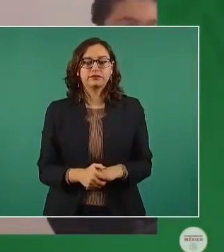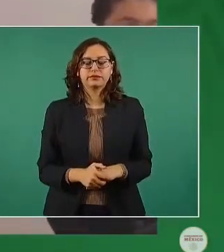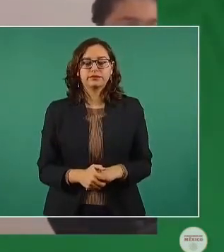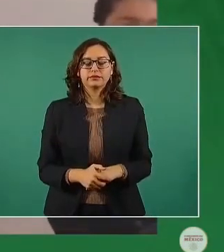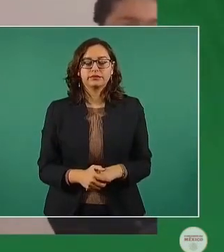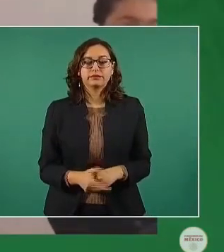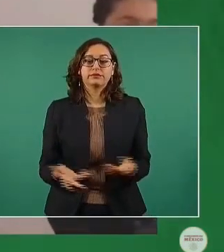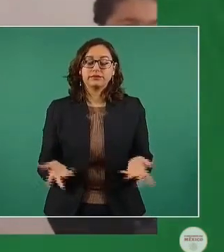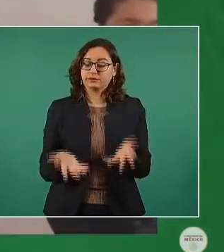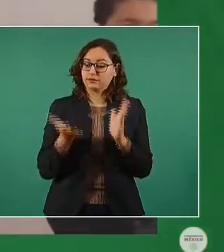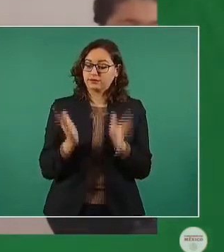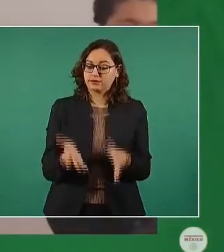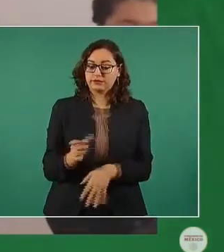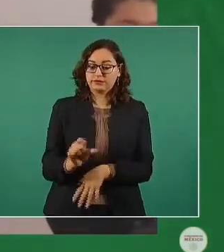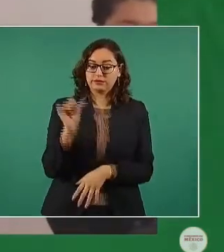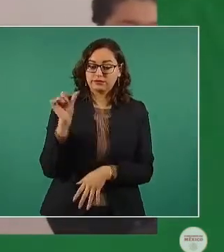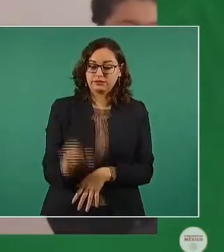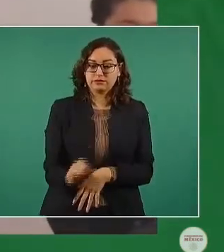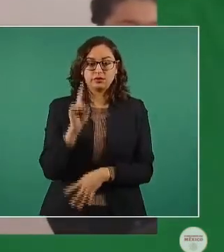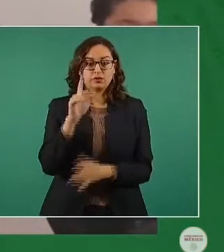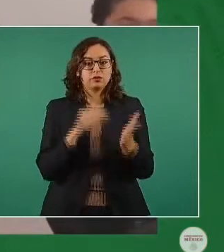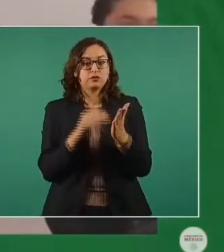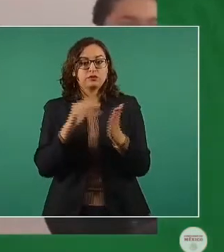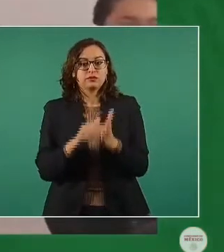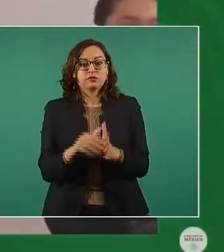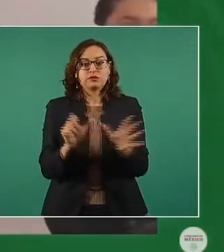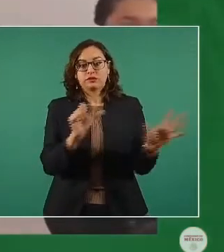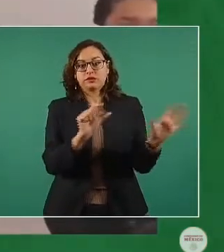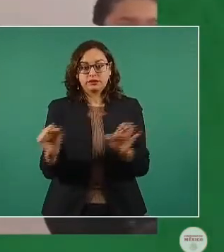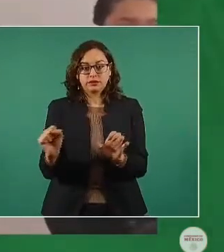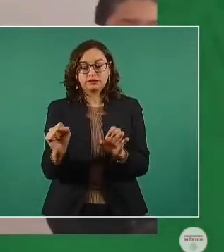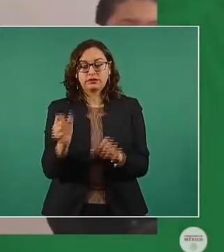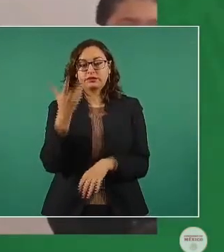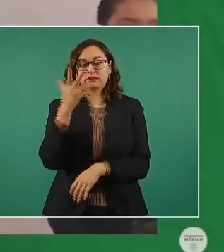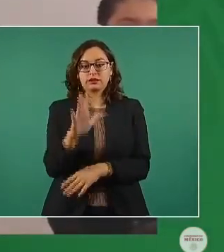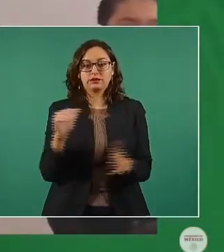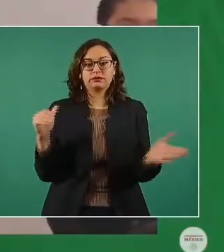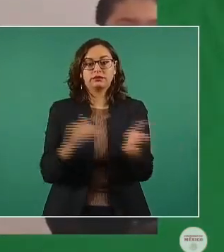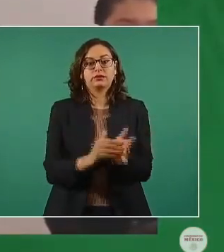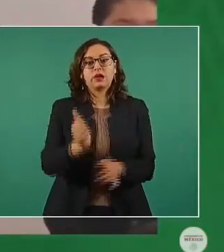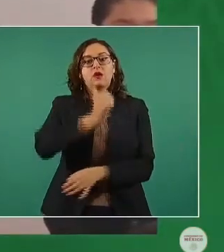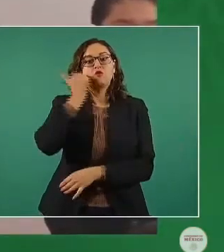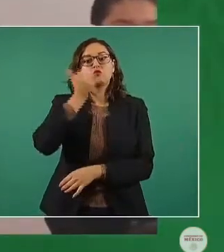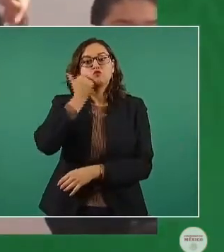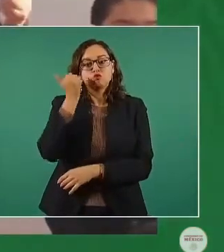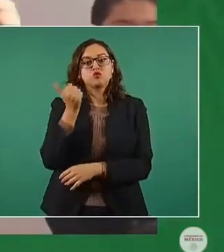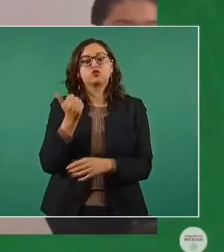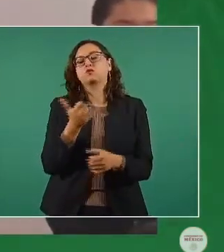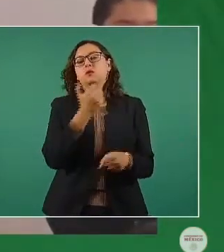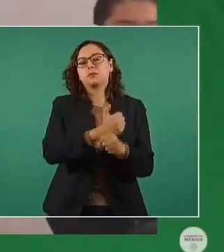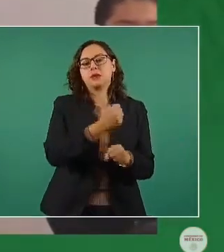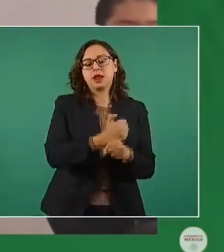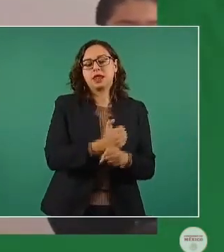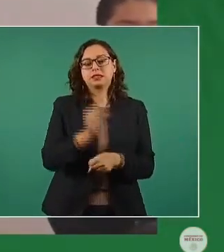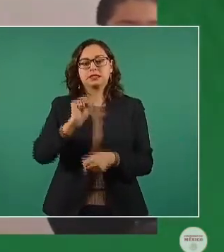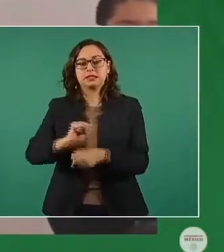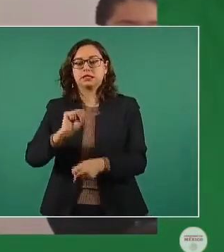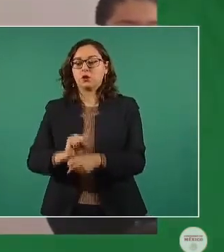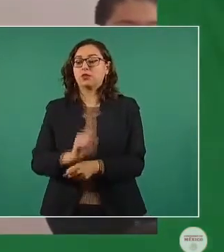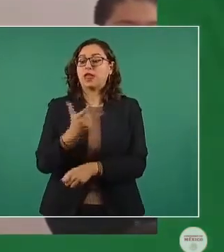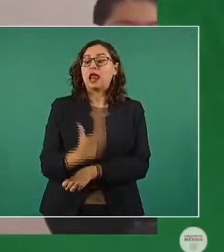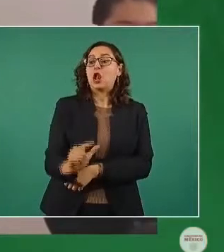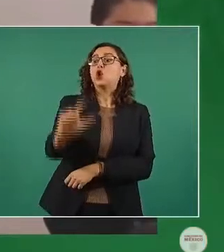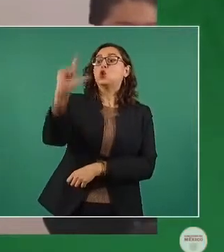a partir del día de hoy a 1.610.000 alumnos de educación básica. Ya desde el lunes de la semana pasada